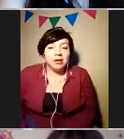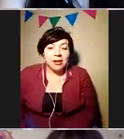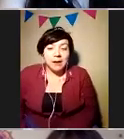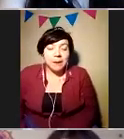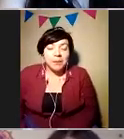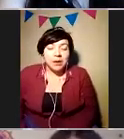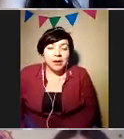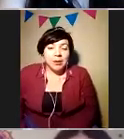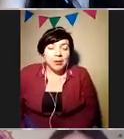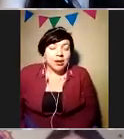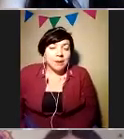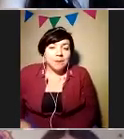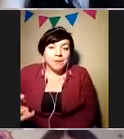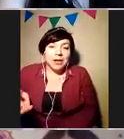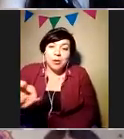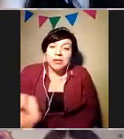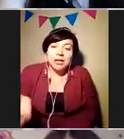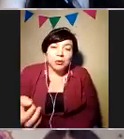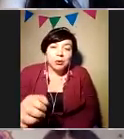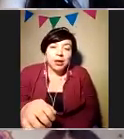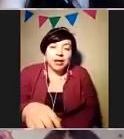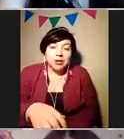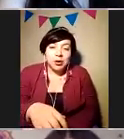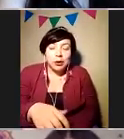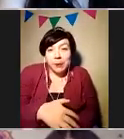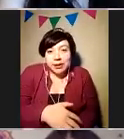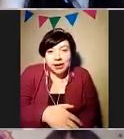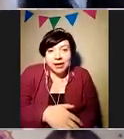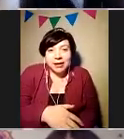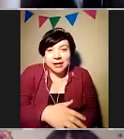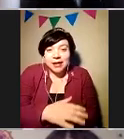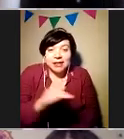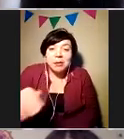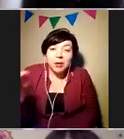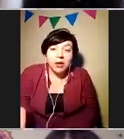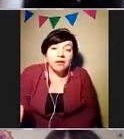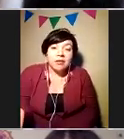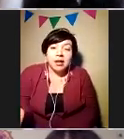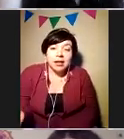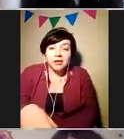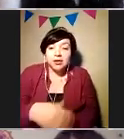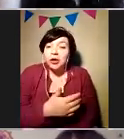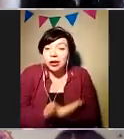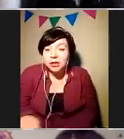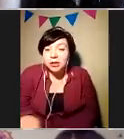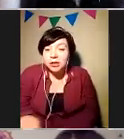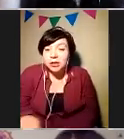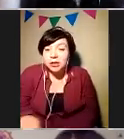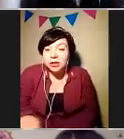un poco hoy, que vamos a ir explorando, porque claro, como decías tú, esto es un despertar relativamente nuevo, sobre todo